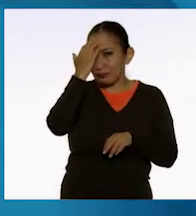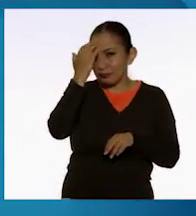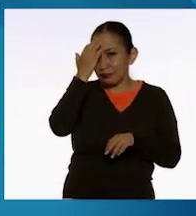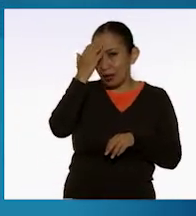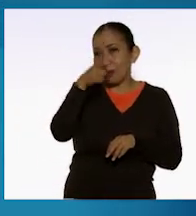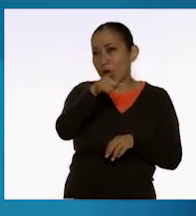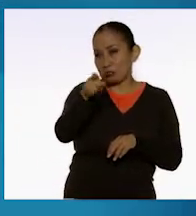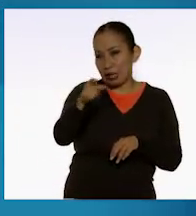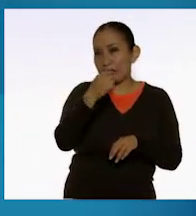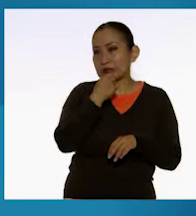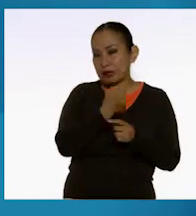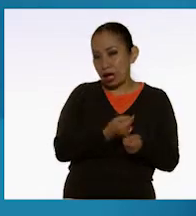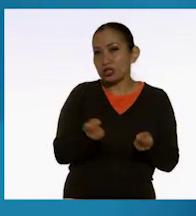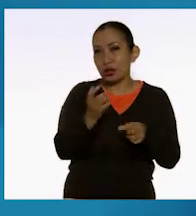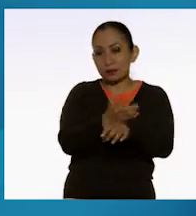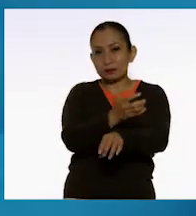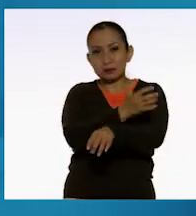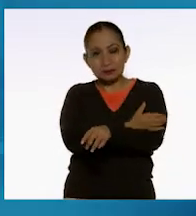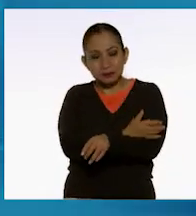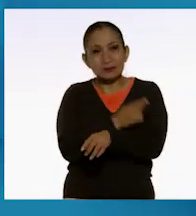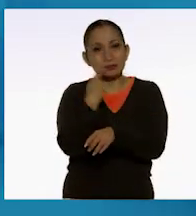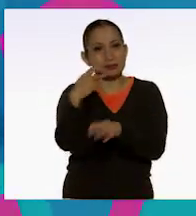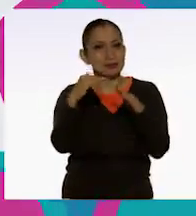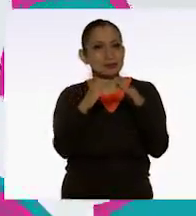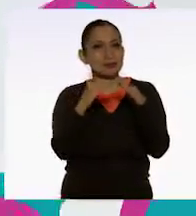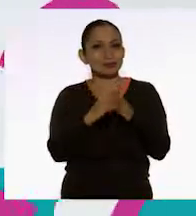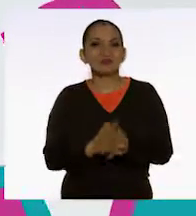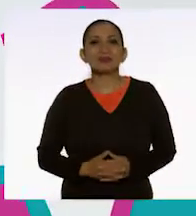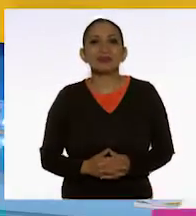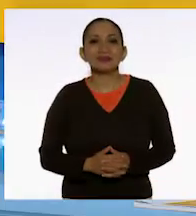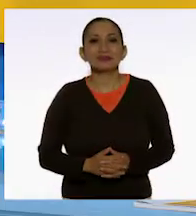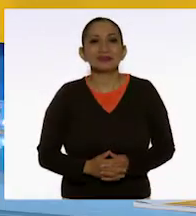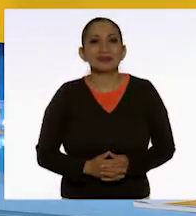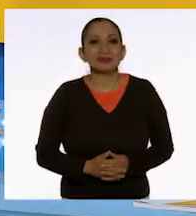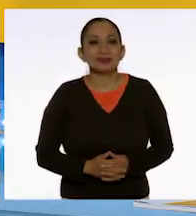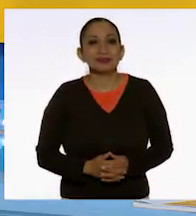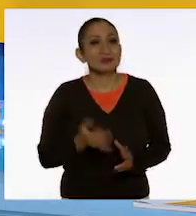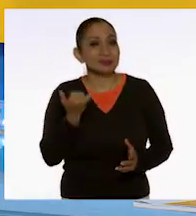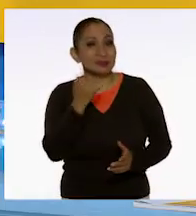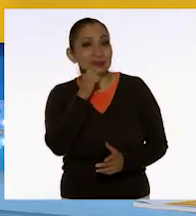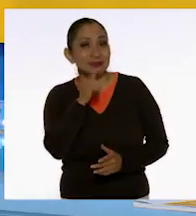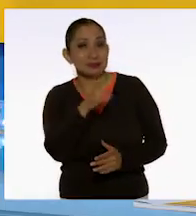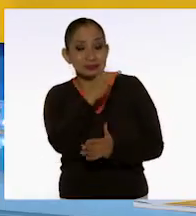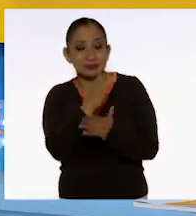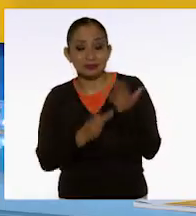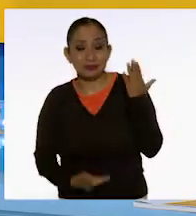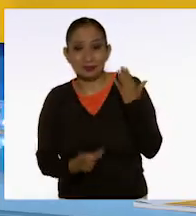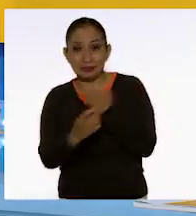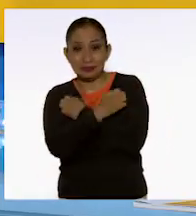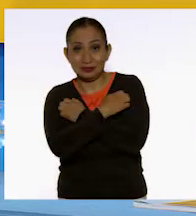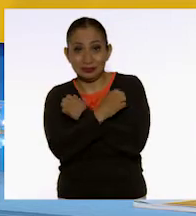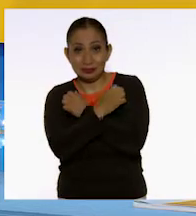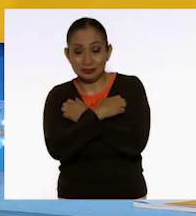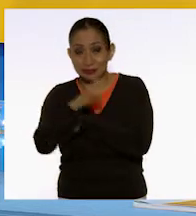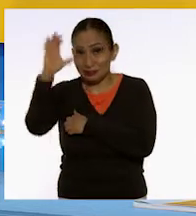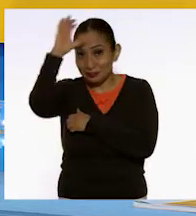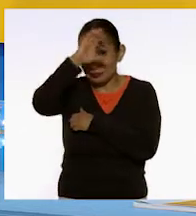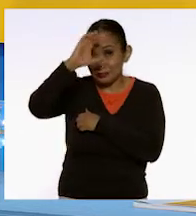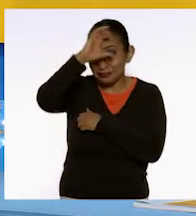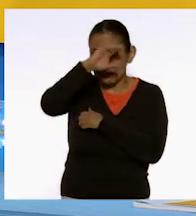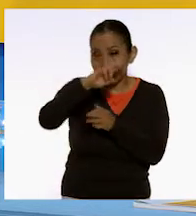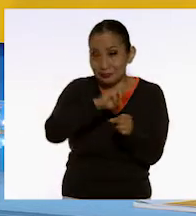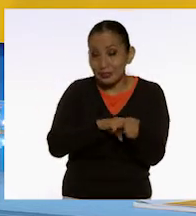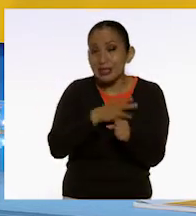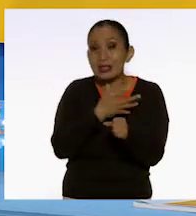como ustedes, niñas y niños, que nos acompañan desde sus hogares. Sí. Asimismo, los programas educativos de ciencias naturales